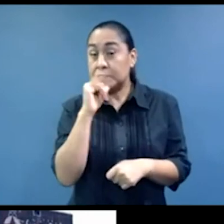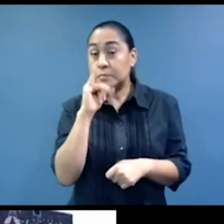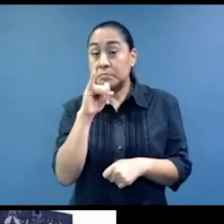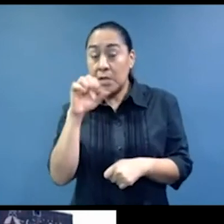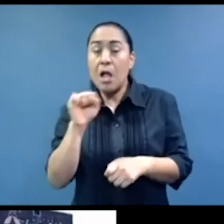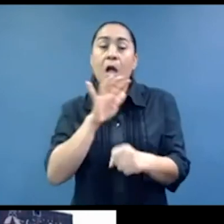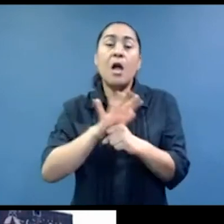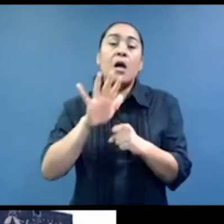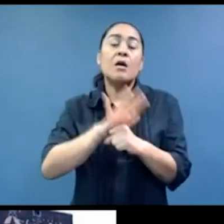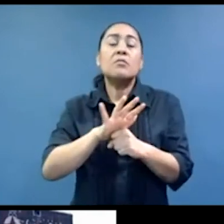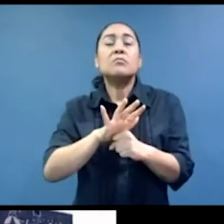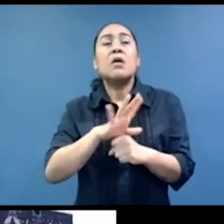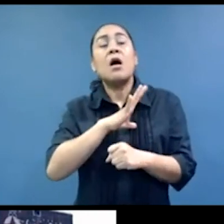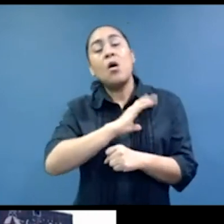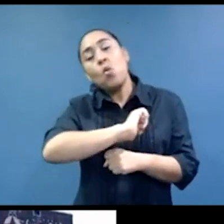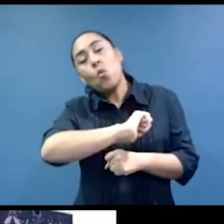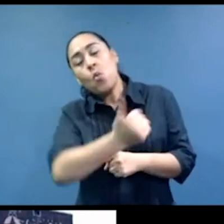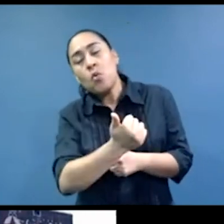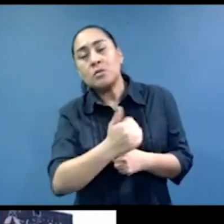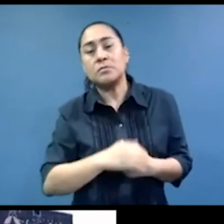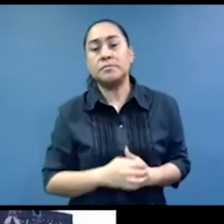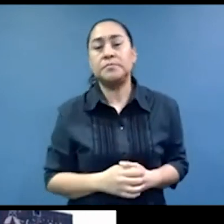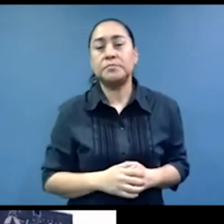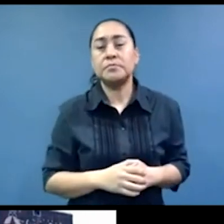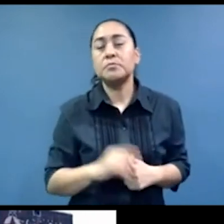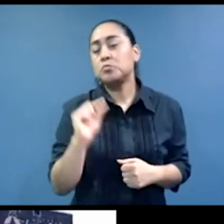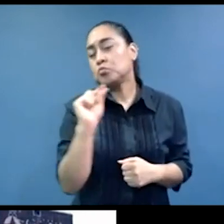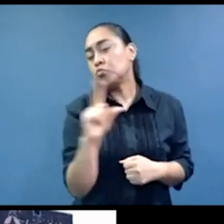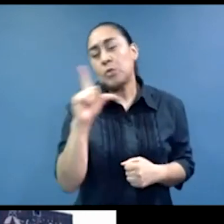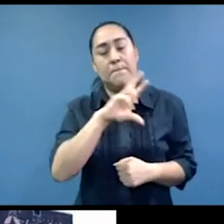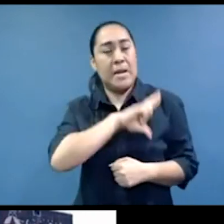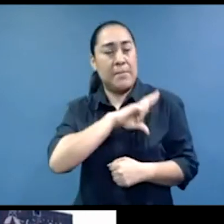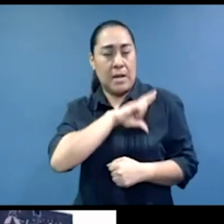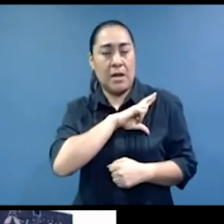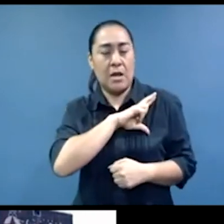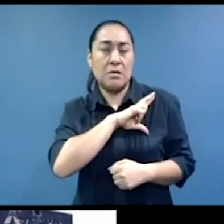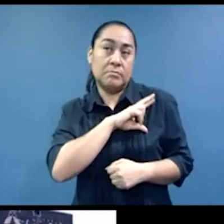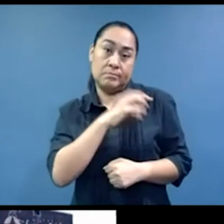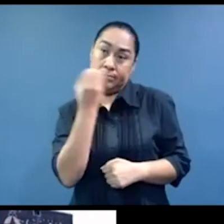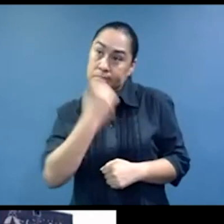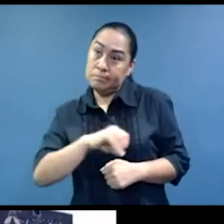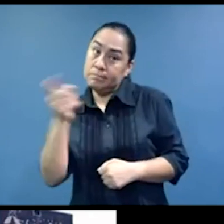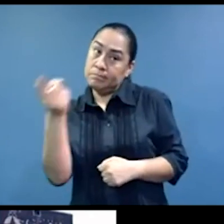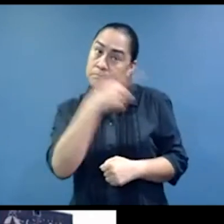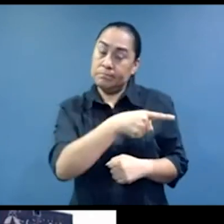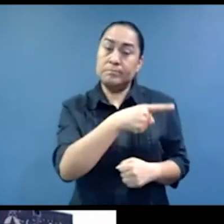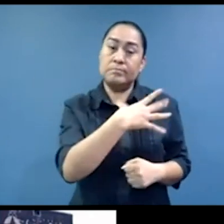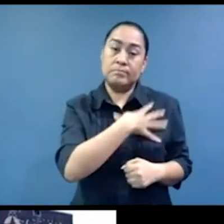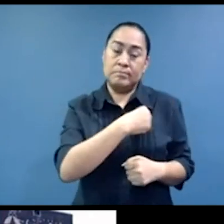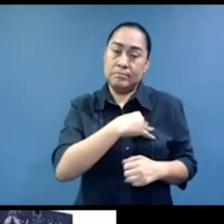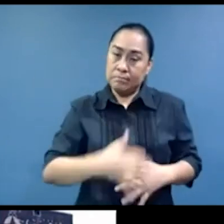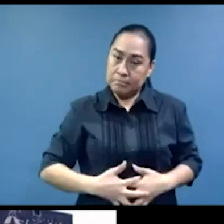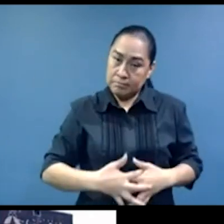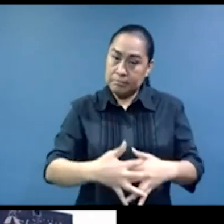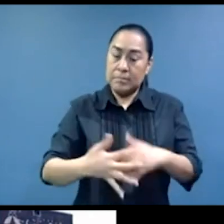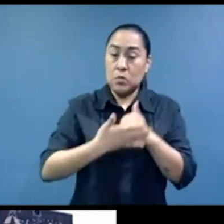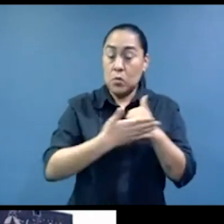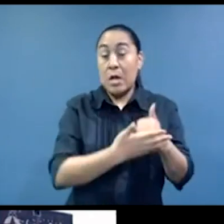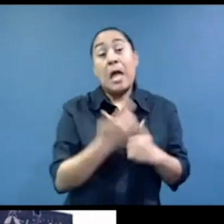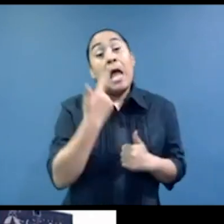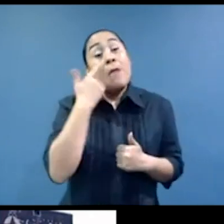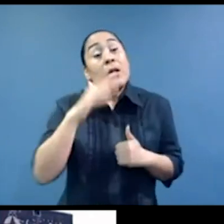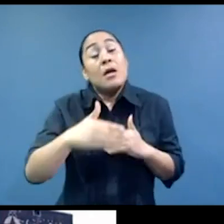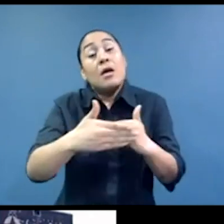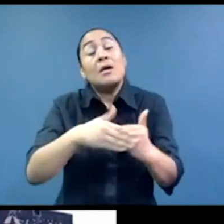través de un profesionista privado, ¿no? Entonces pues ya en los próximos meses estaremos